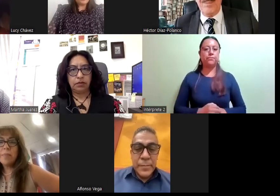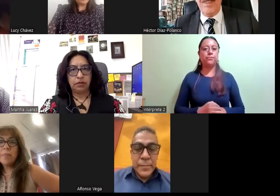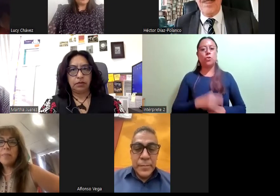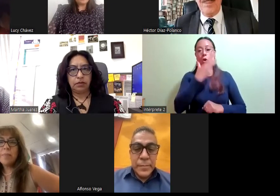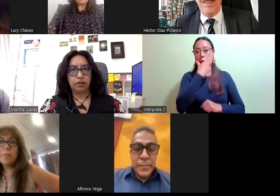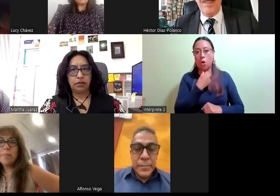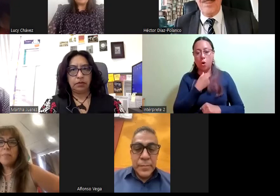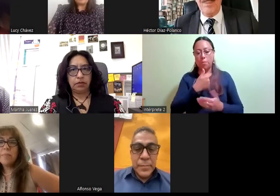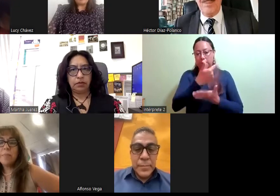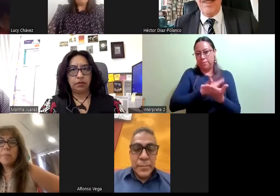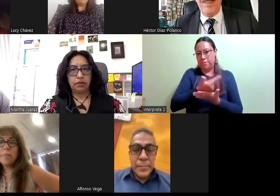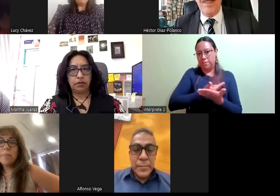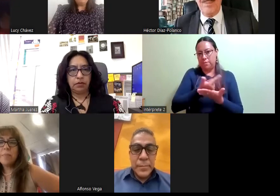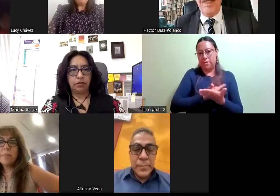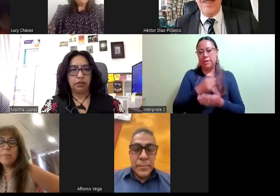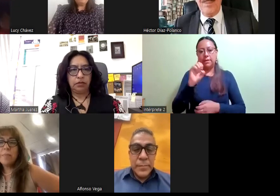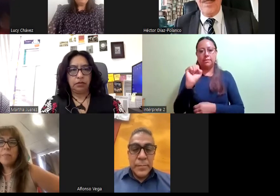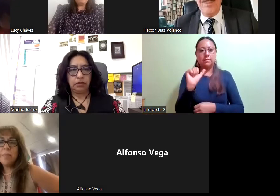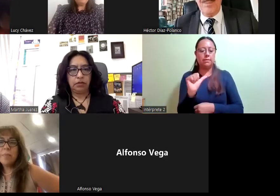Contador Francisco Saldaña Leaud.